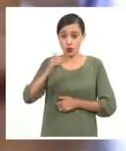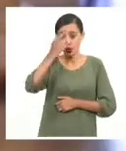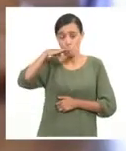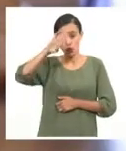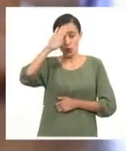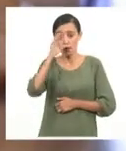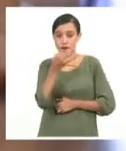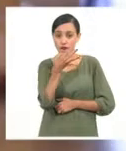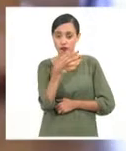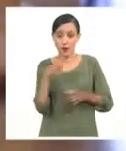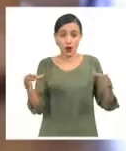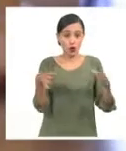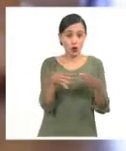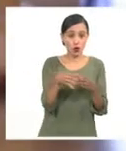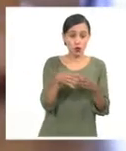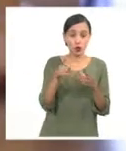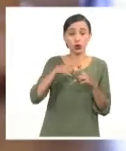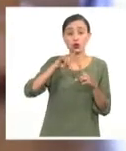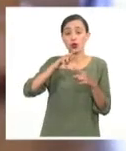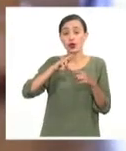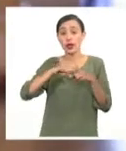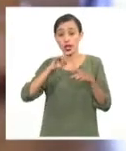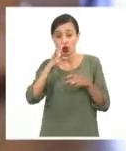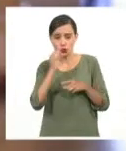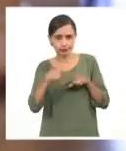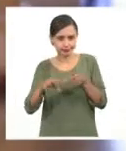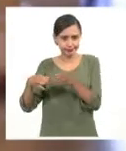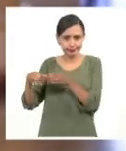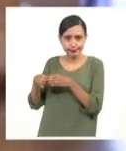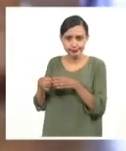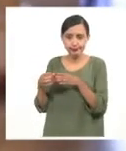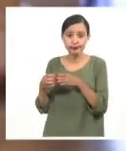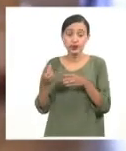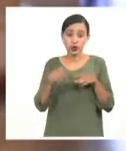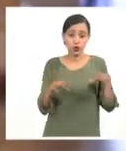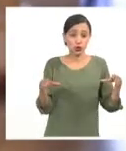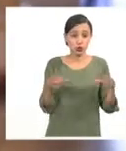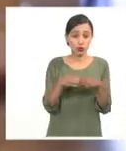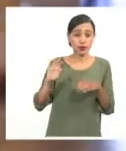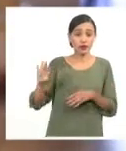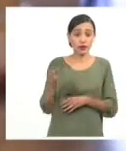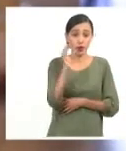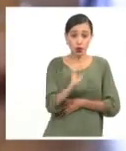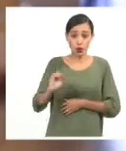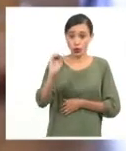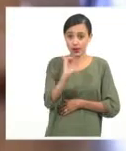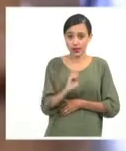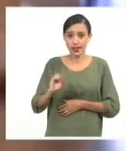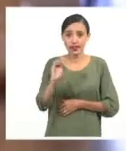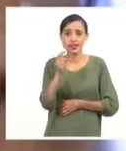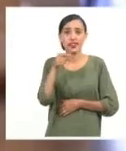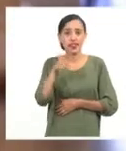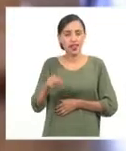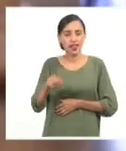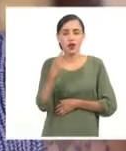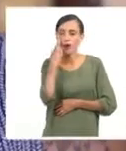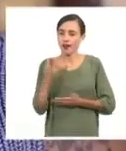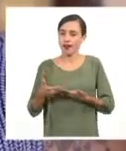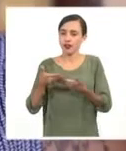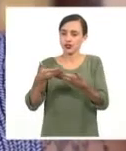septeto turquino, el grupo estudio teatral Macuba y la tumba francesa La Caridad de Oriente como portadores tendrán